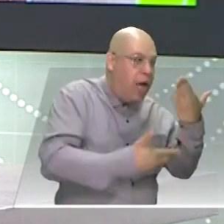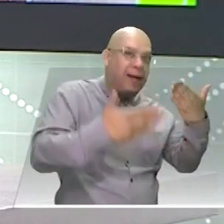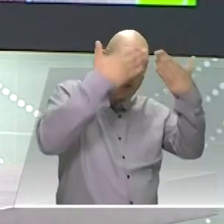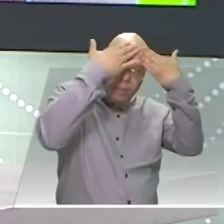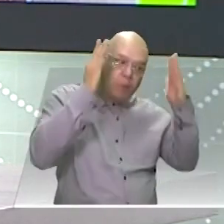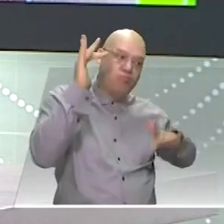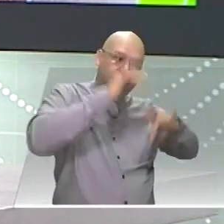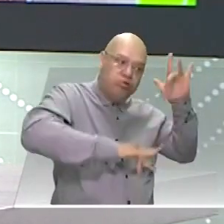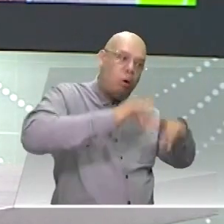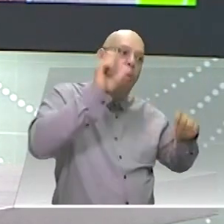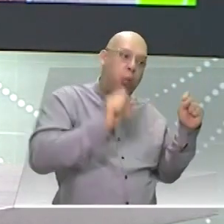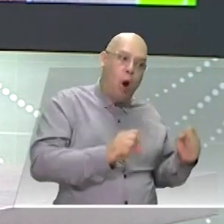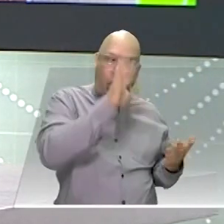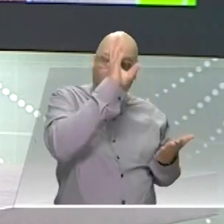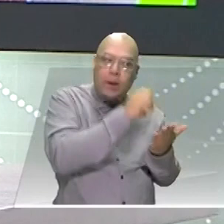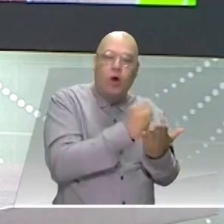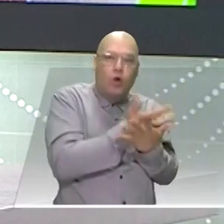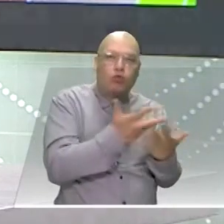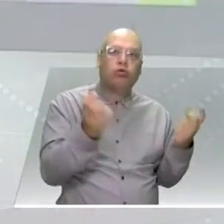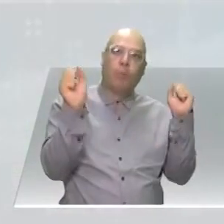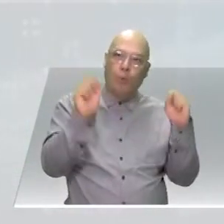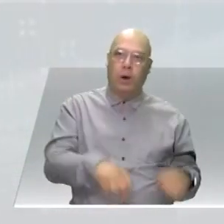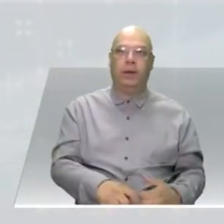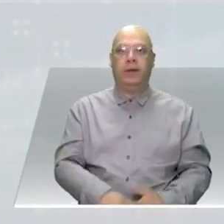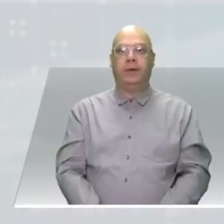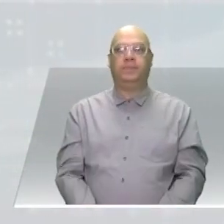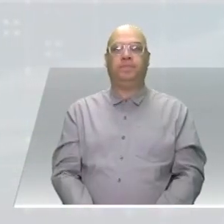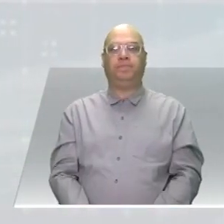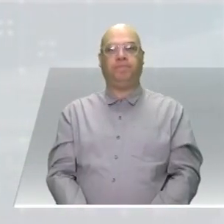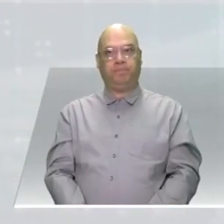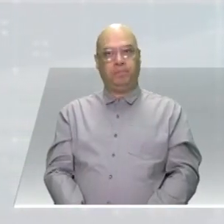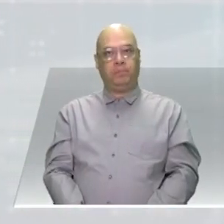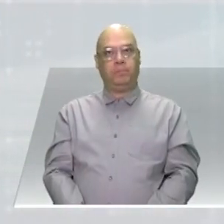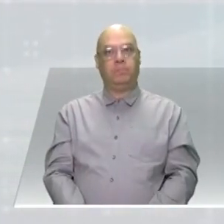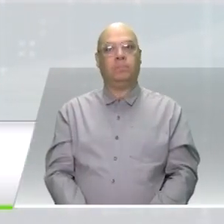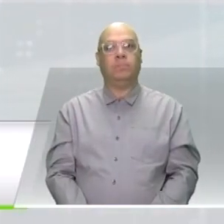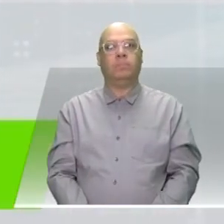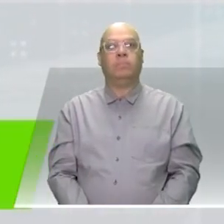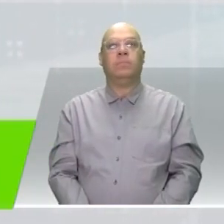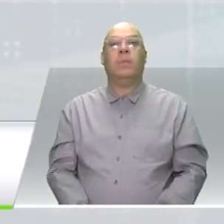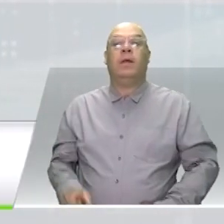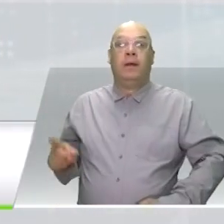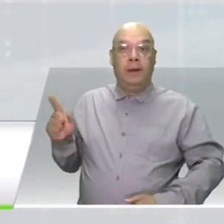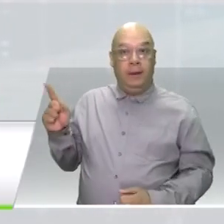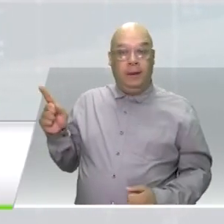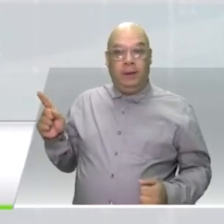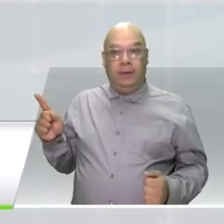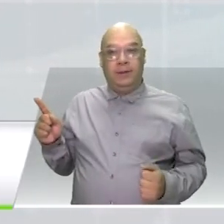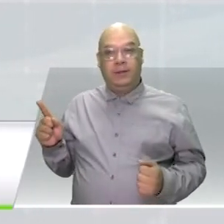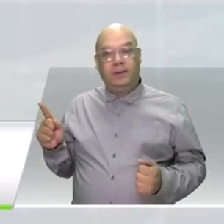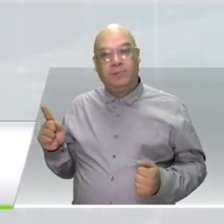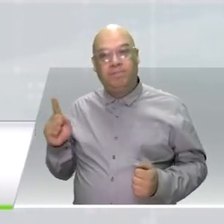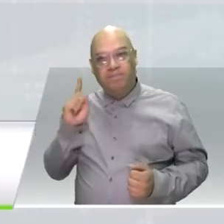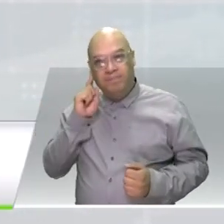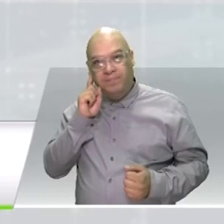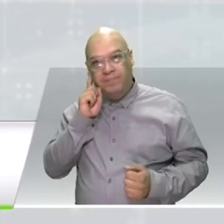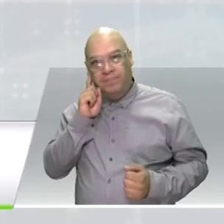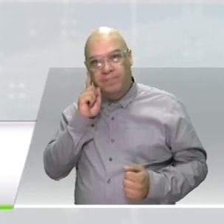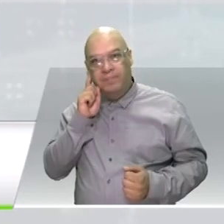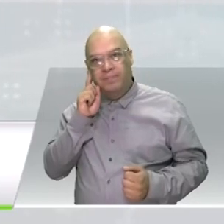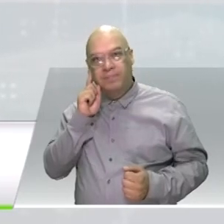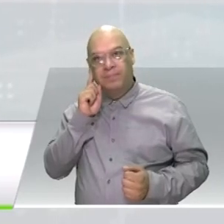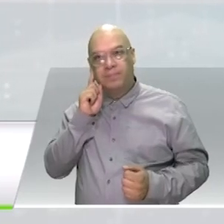y, por supuesto, participativo. Hemos hecho el máximo esfuerzo, sin ser radical, de discutir lo